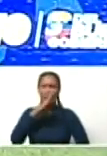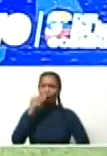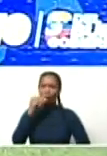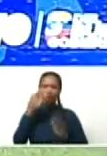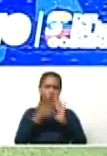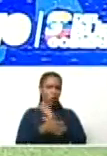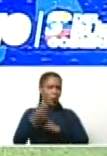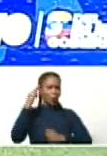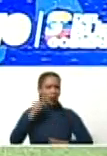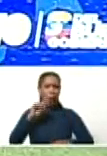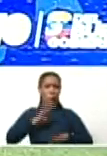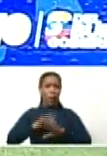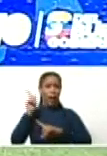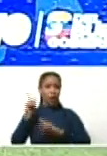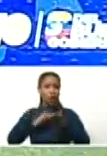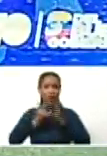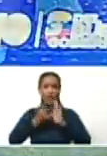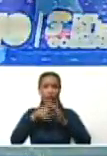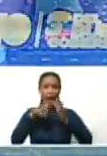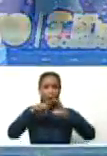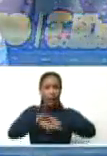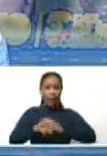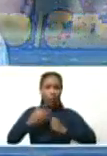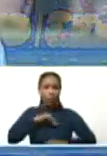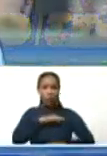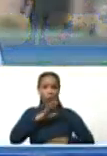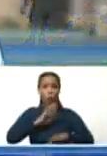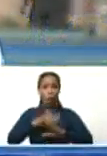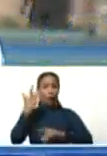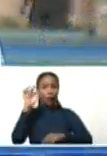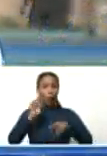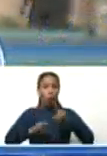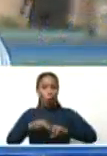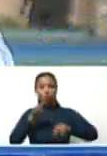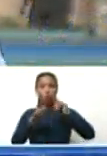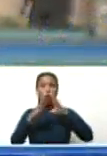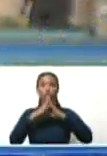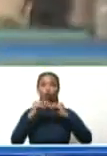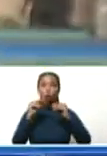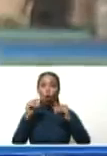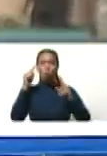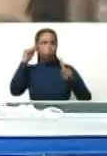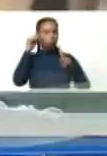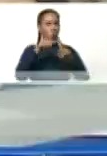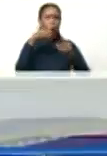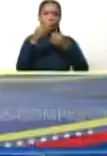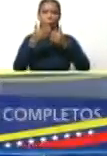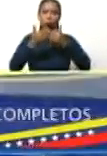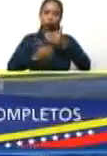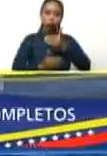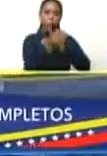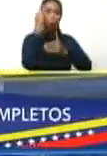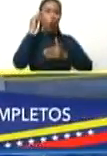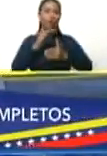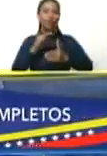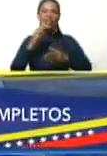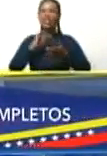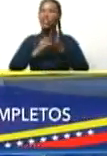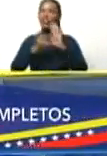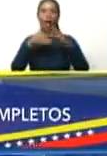porque Bolívar es la raíz nuestra sobre la cual hay que construir todo hacia adelante. Bolívar es la